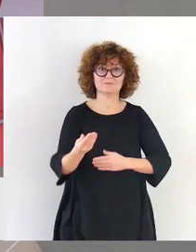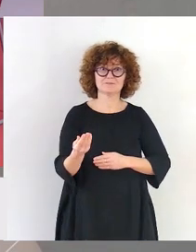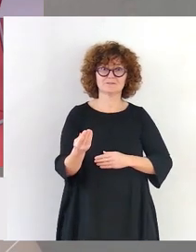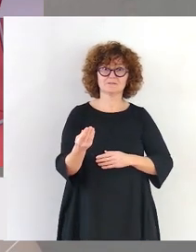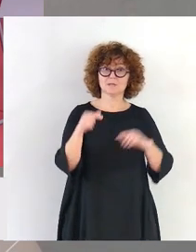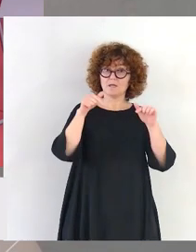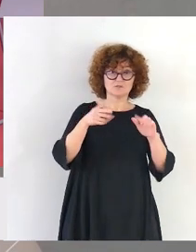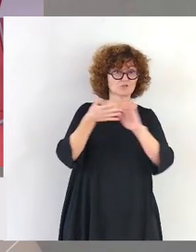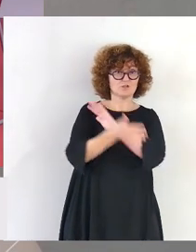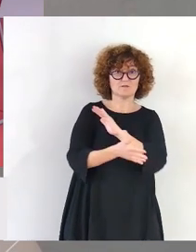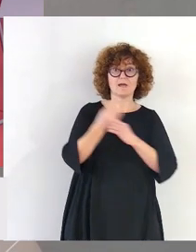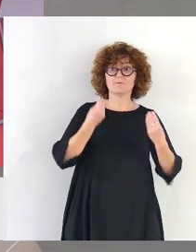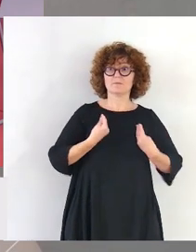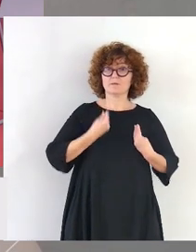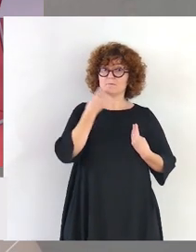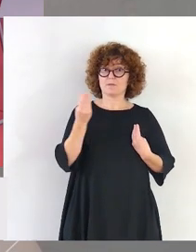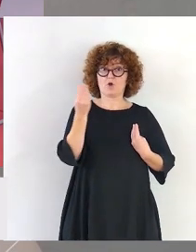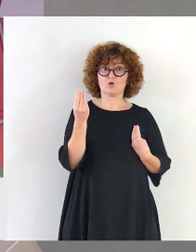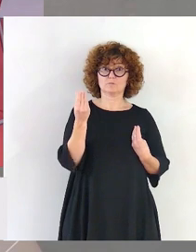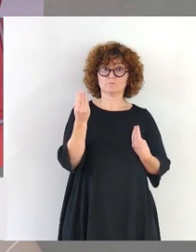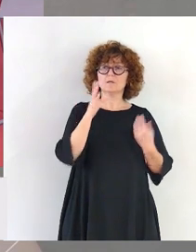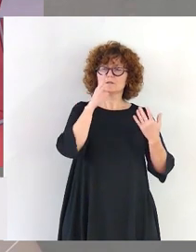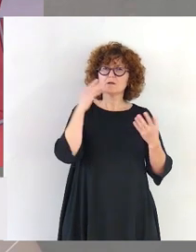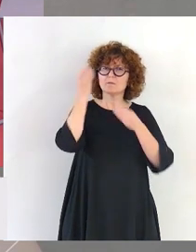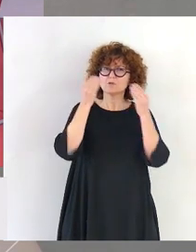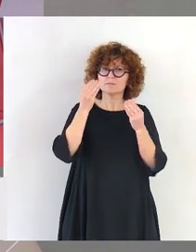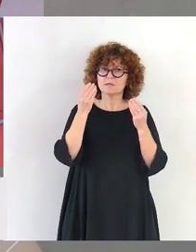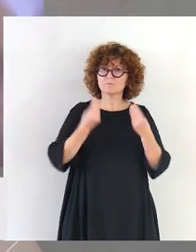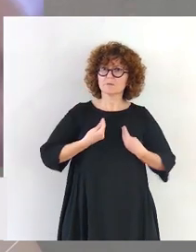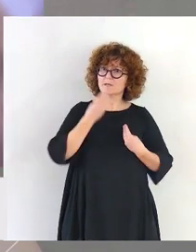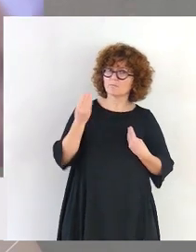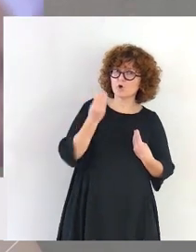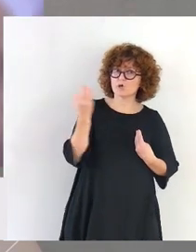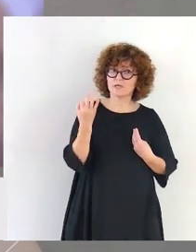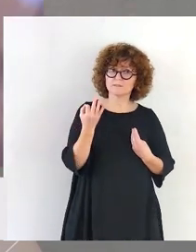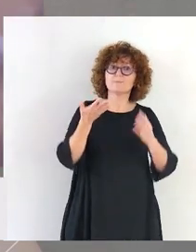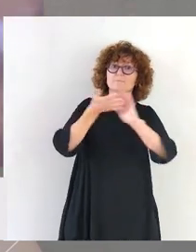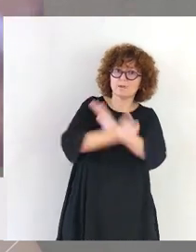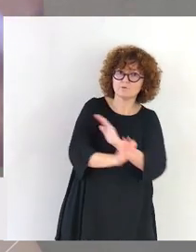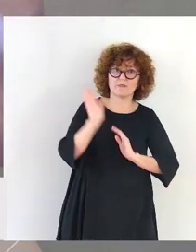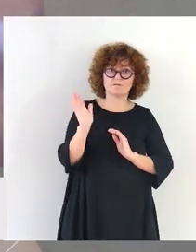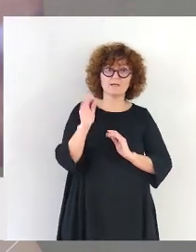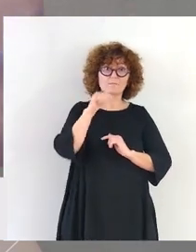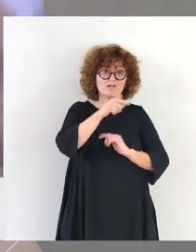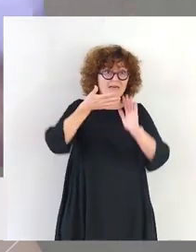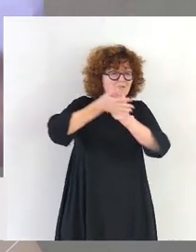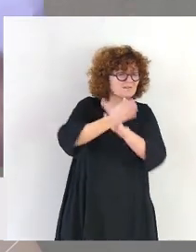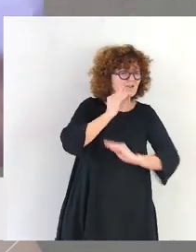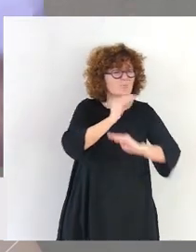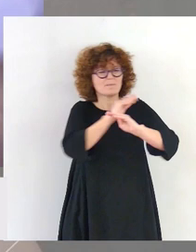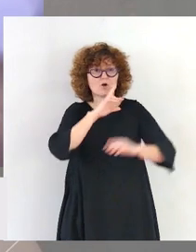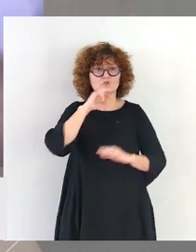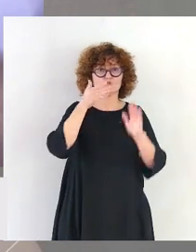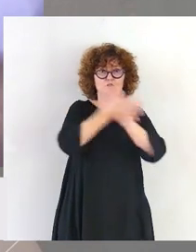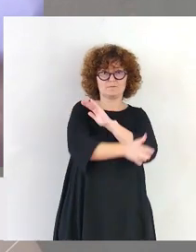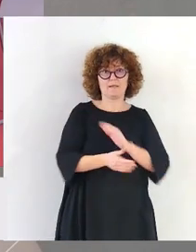en eso eh consiste en vivir mejor y ahora vamos a pensar que es vivir mejor y vamos a definirlo pero esa es la mejor definición de sostenibilidad que